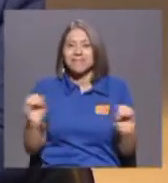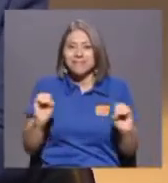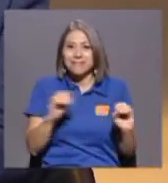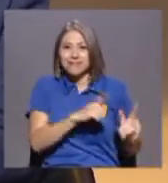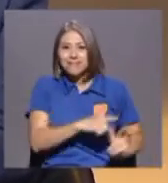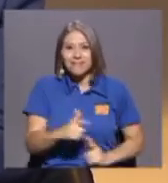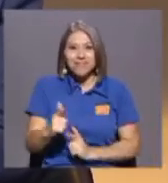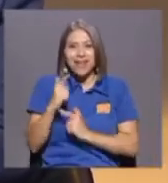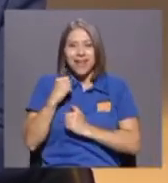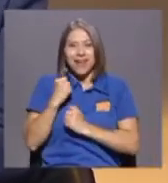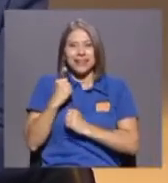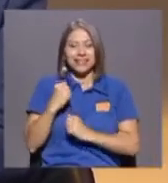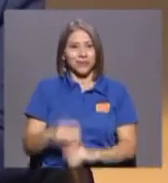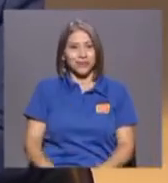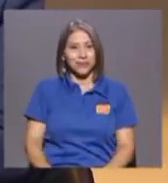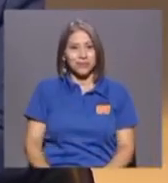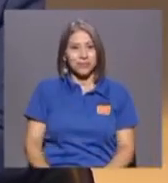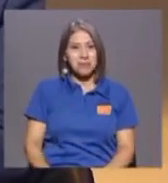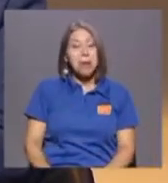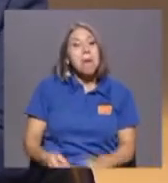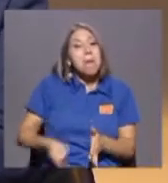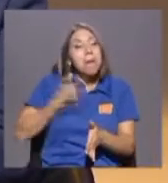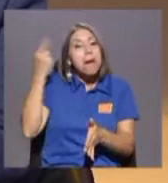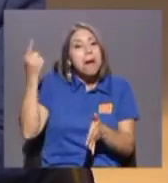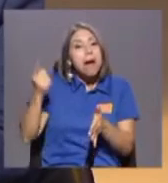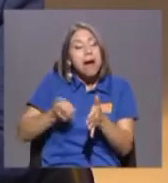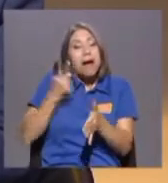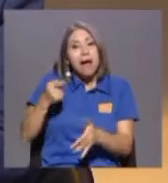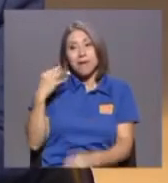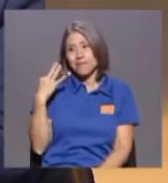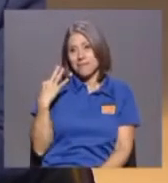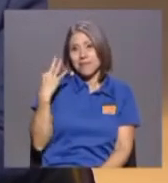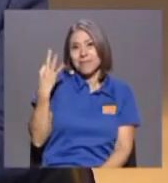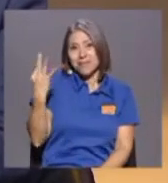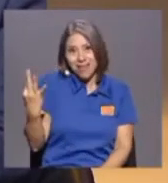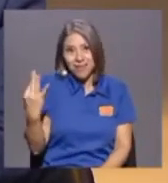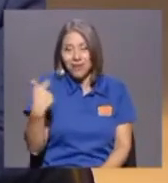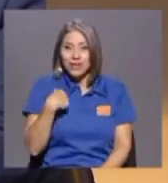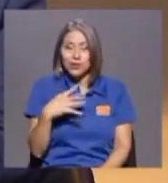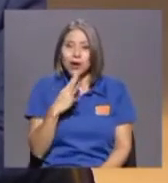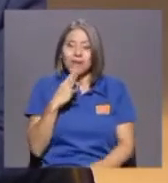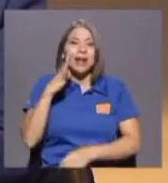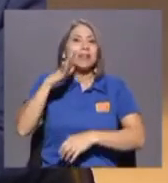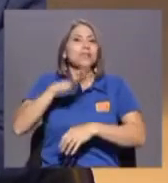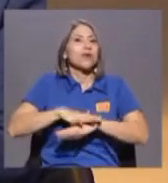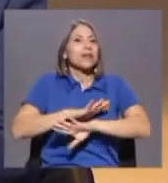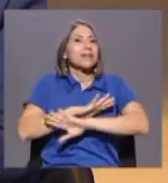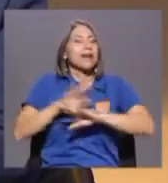Más de una vez fui invitado a hablar sobre la abolición del ejército,